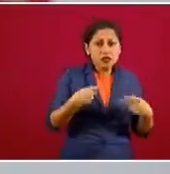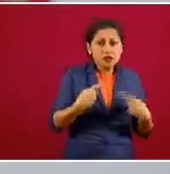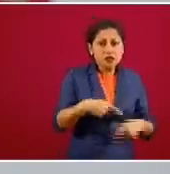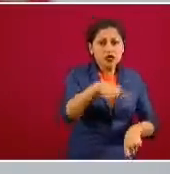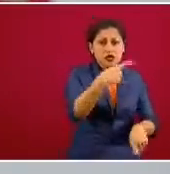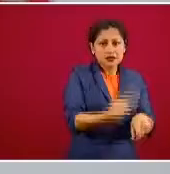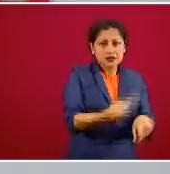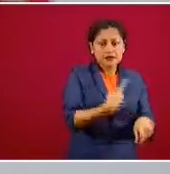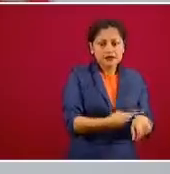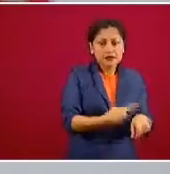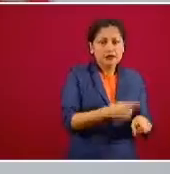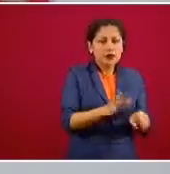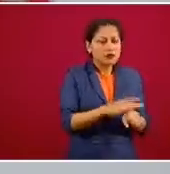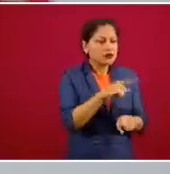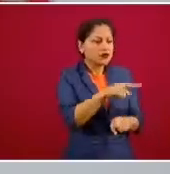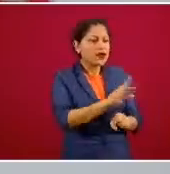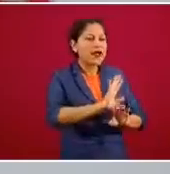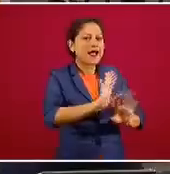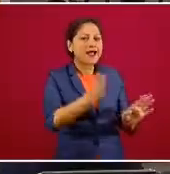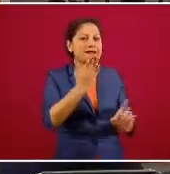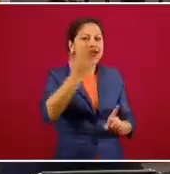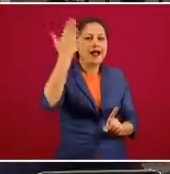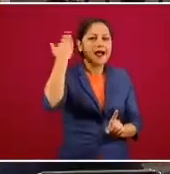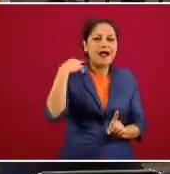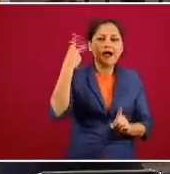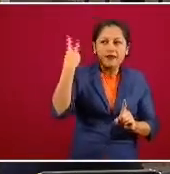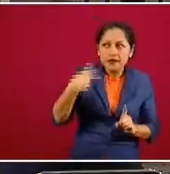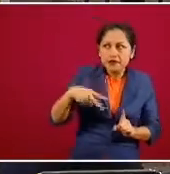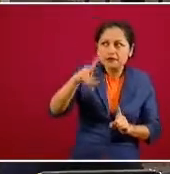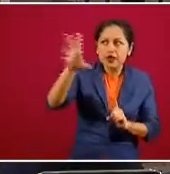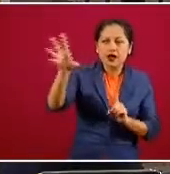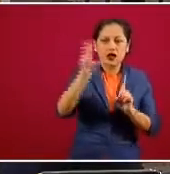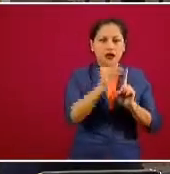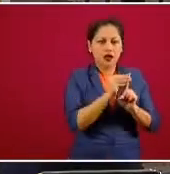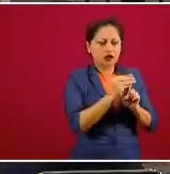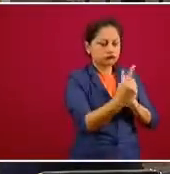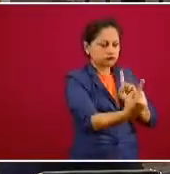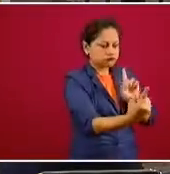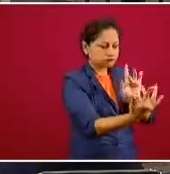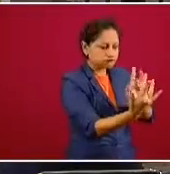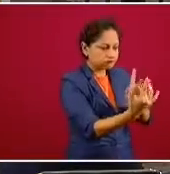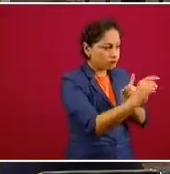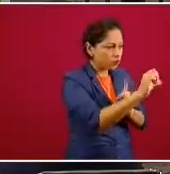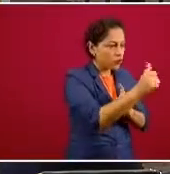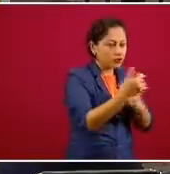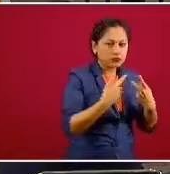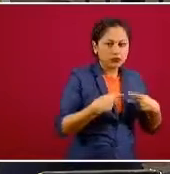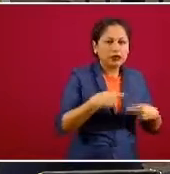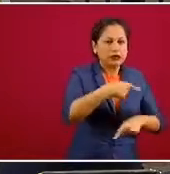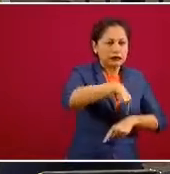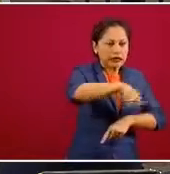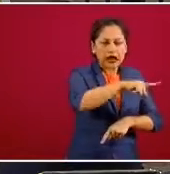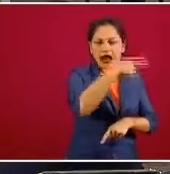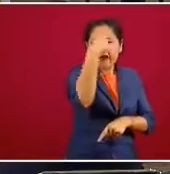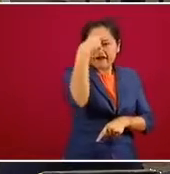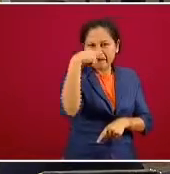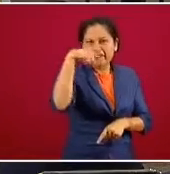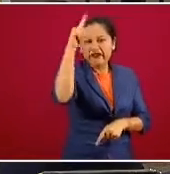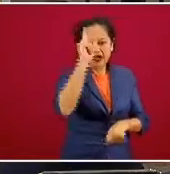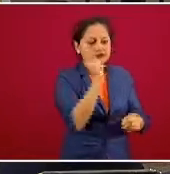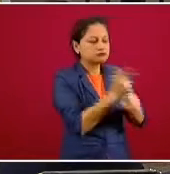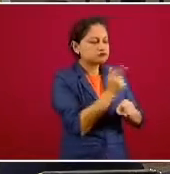los distintos casos con sus contagios, ya sea quién le contagió y hacia quién contagió. Esa primera fase le